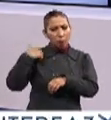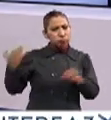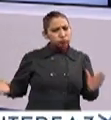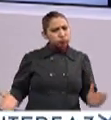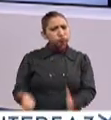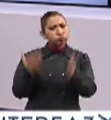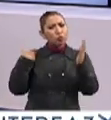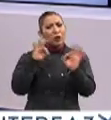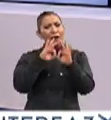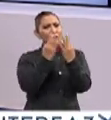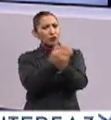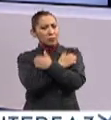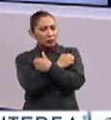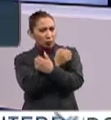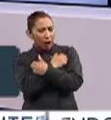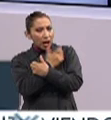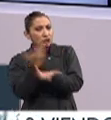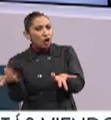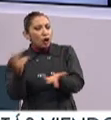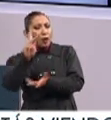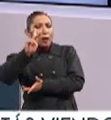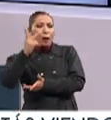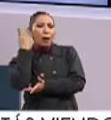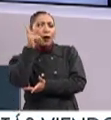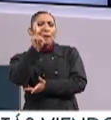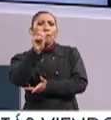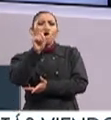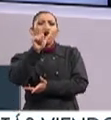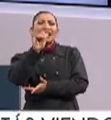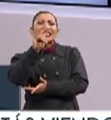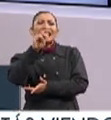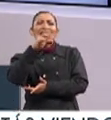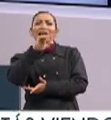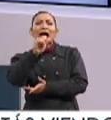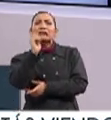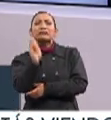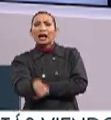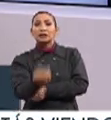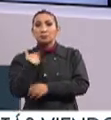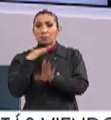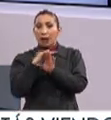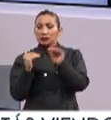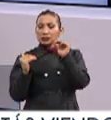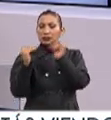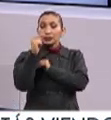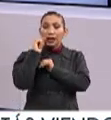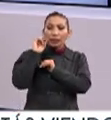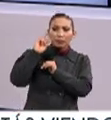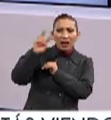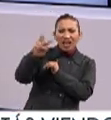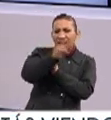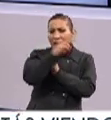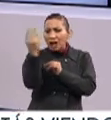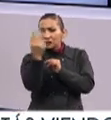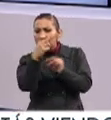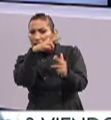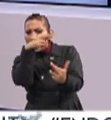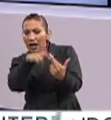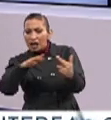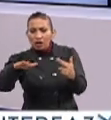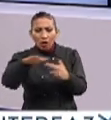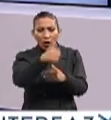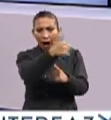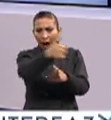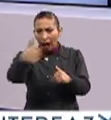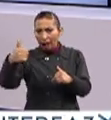impulsado un modelo de educación politécnica, un enfoque ágil y altamente especializado que responde a las necesidades regionales